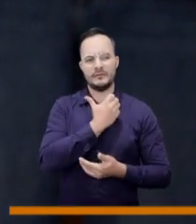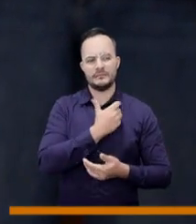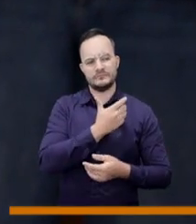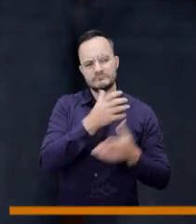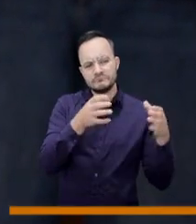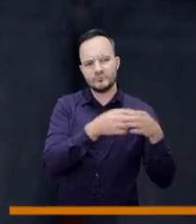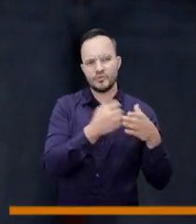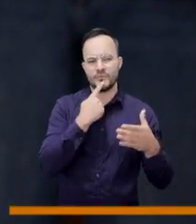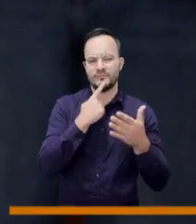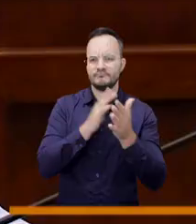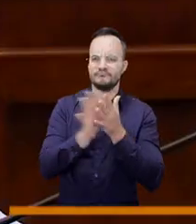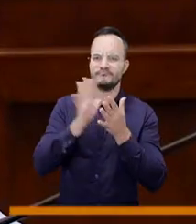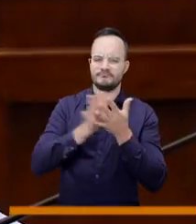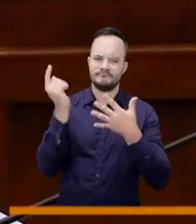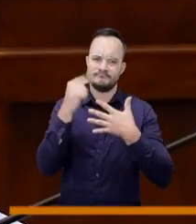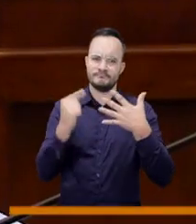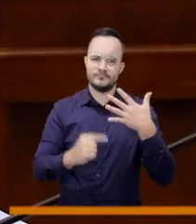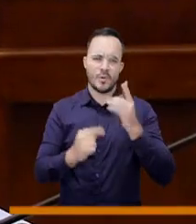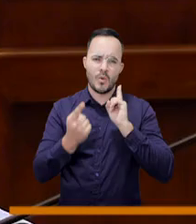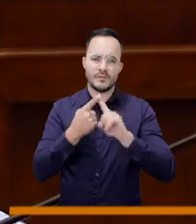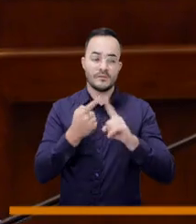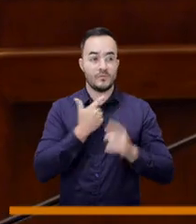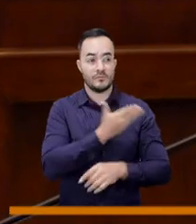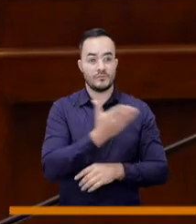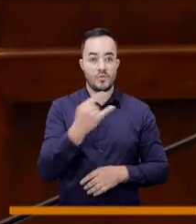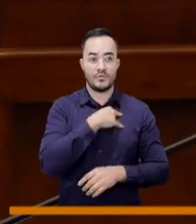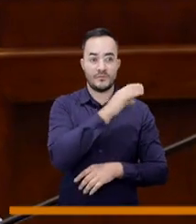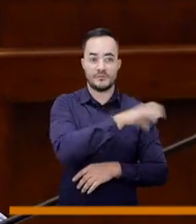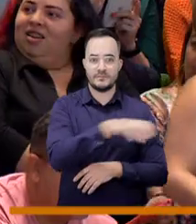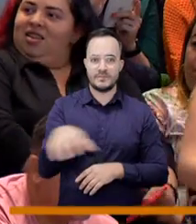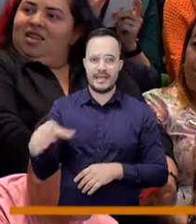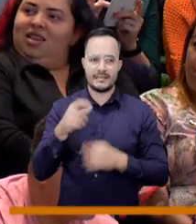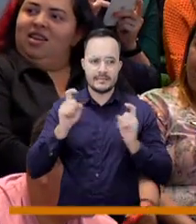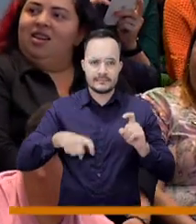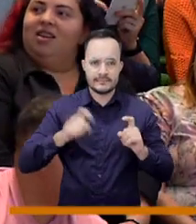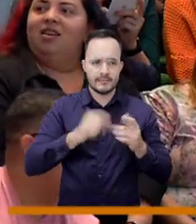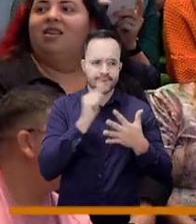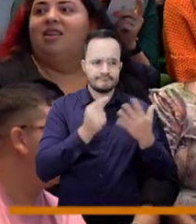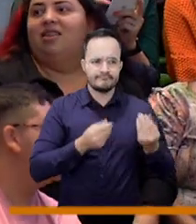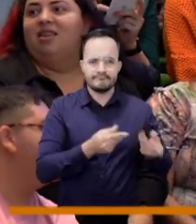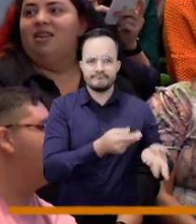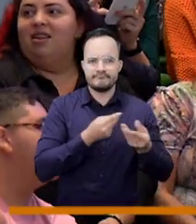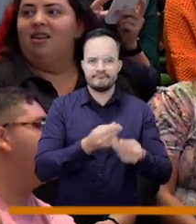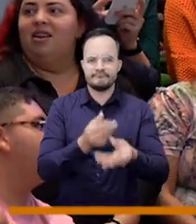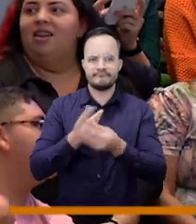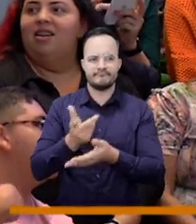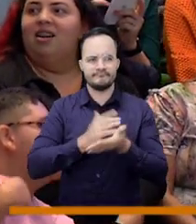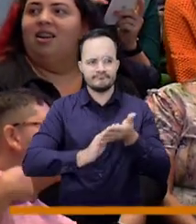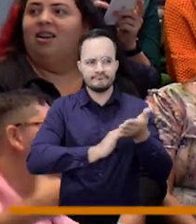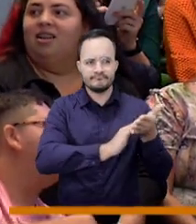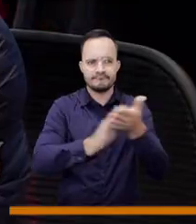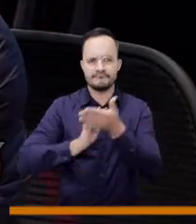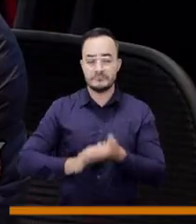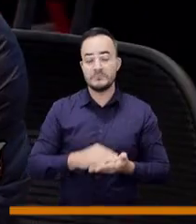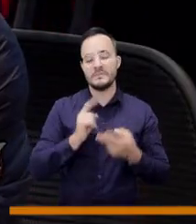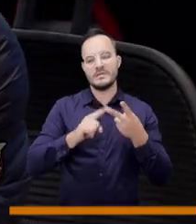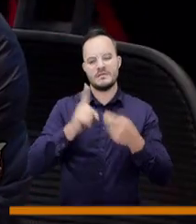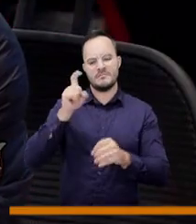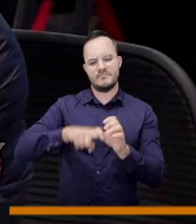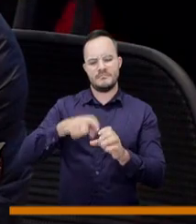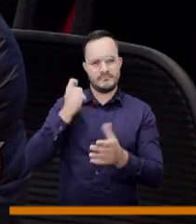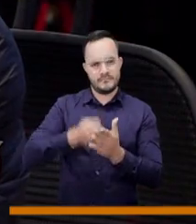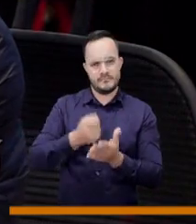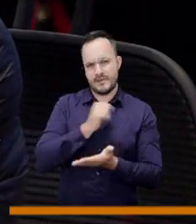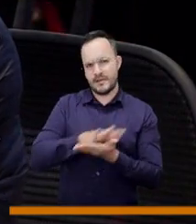esta vez explicando la administración que se necesitan para mantenimiento de las universidades, pero también para sostener